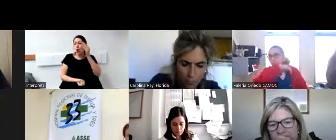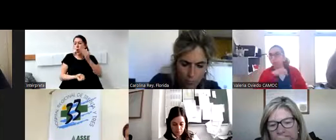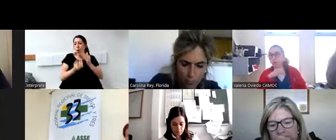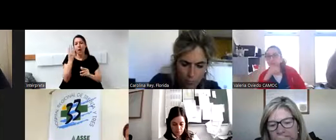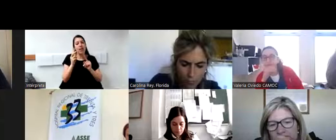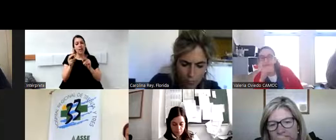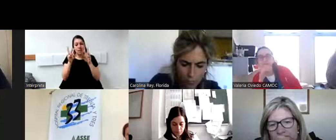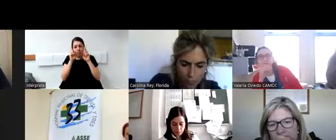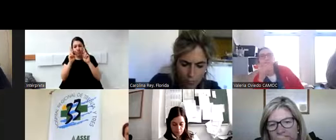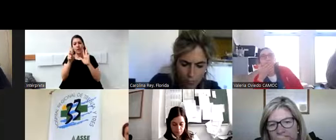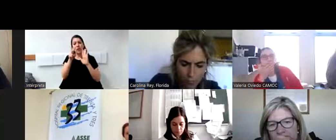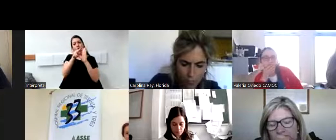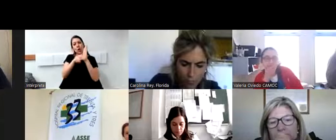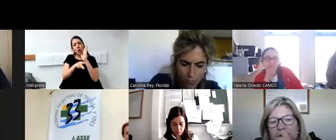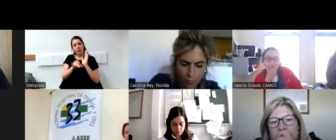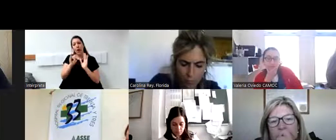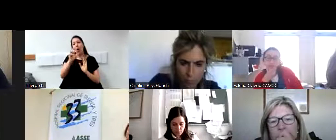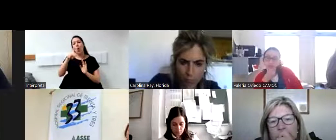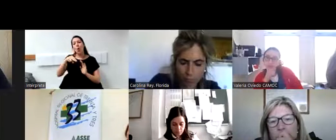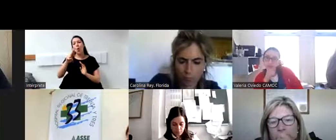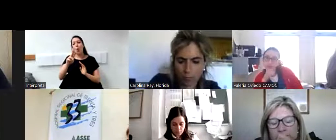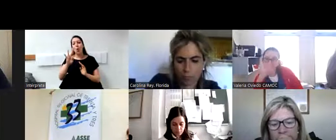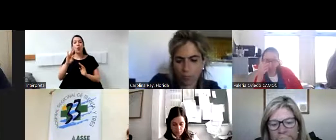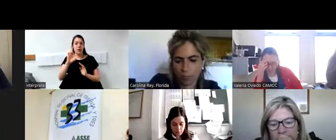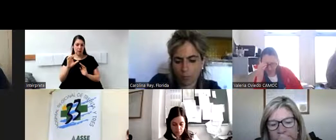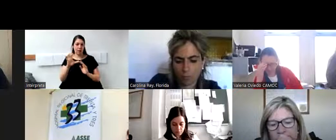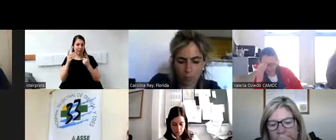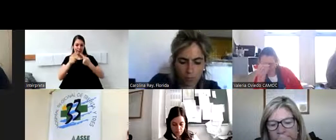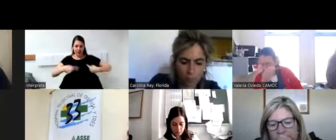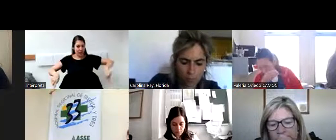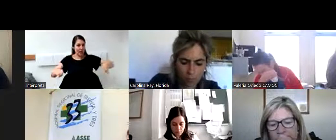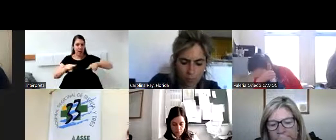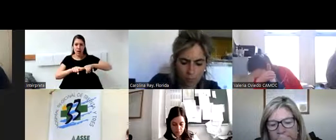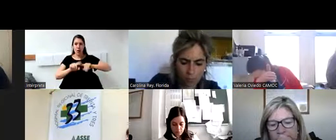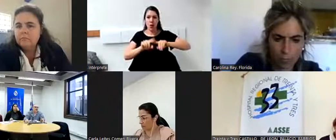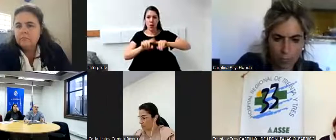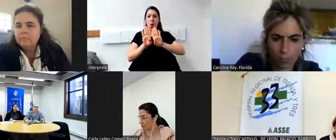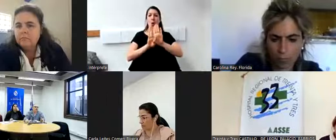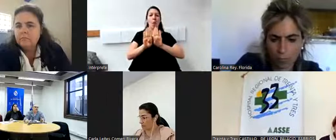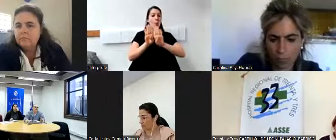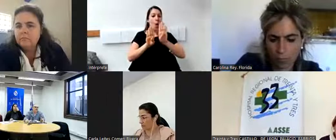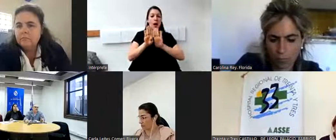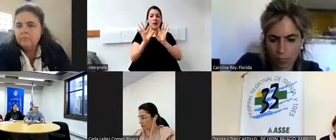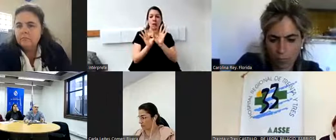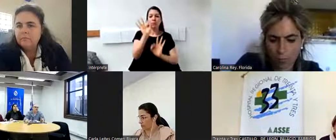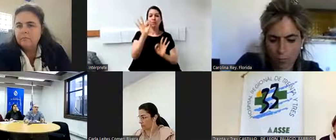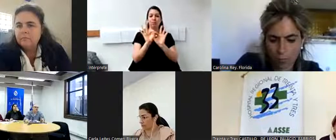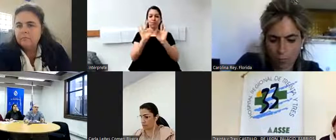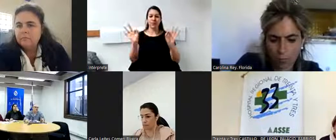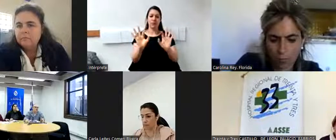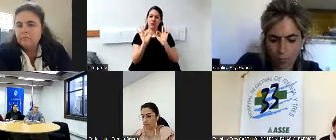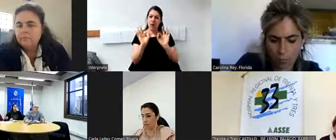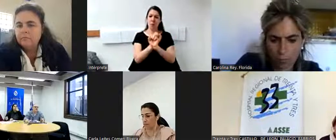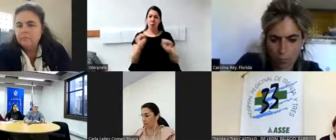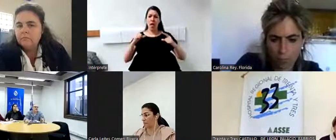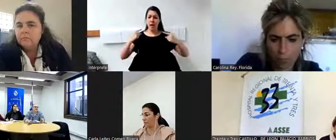por las normas UNIT que tienen, hay un tamaño adecuado para las puertas que contempla las sillas de ruedas.